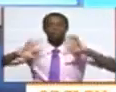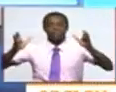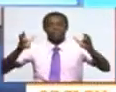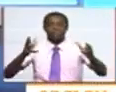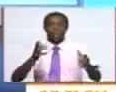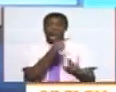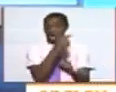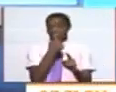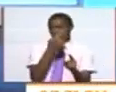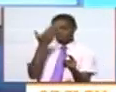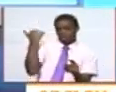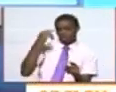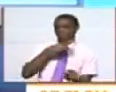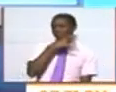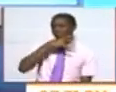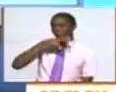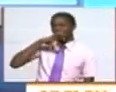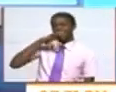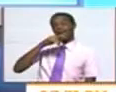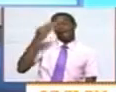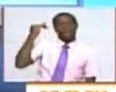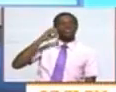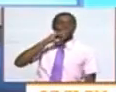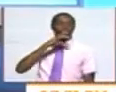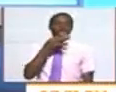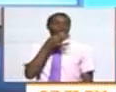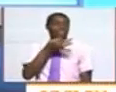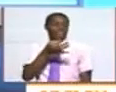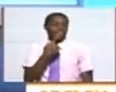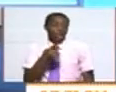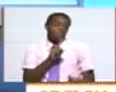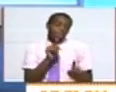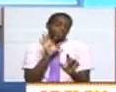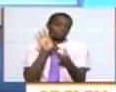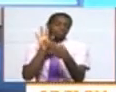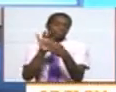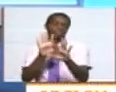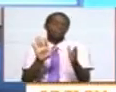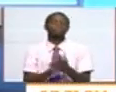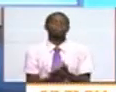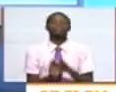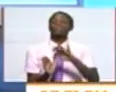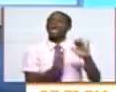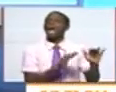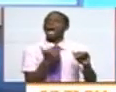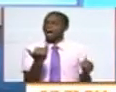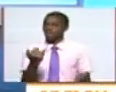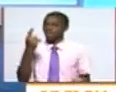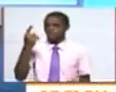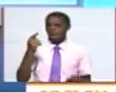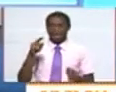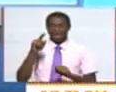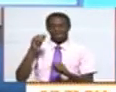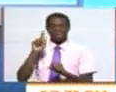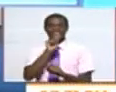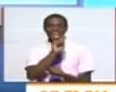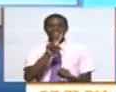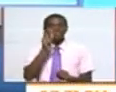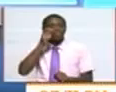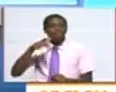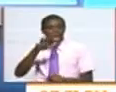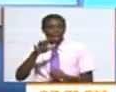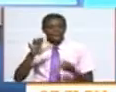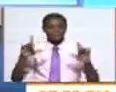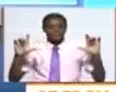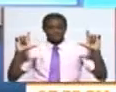Pueblos estuvo detrás de la procedencia del niño que estuvo como ejemplo ayudando a elaborar